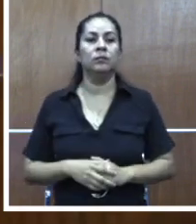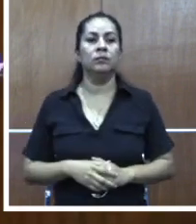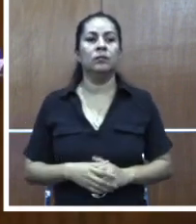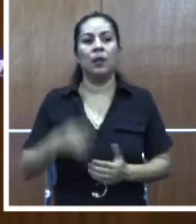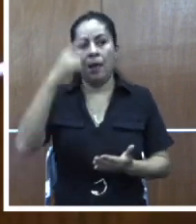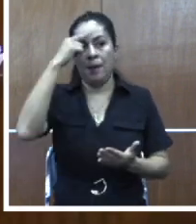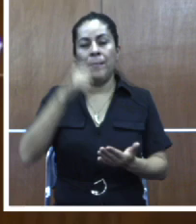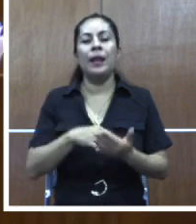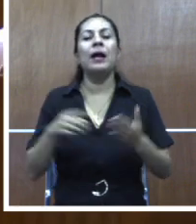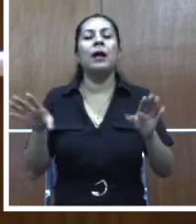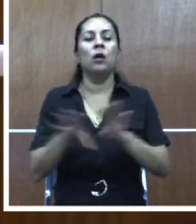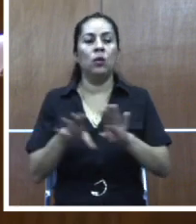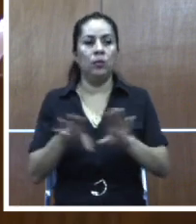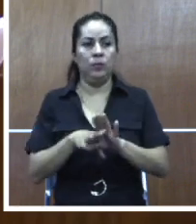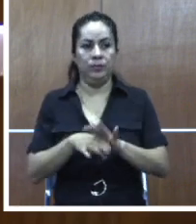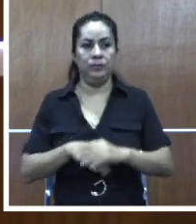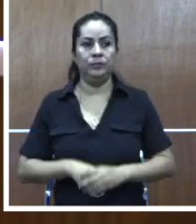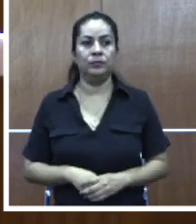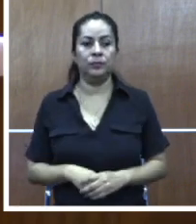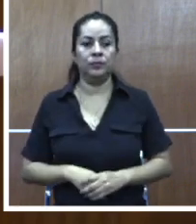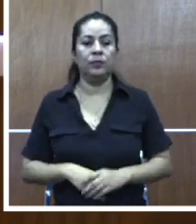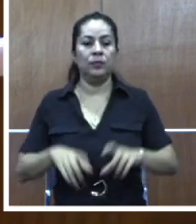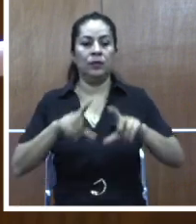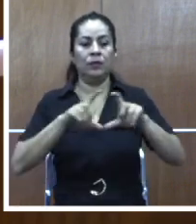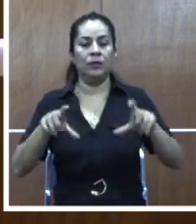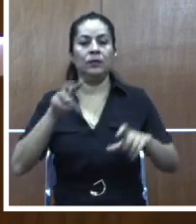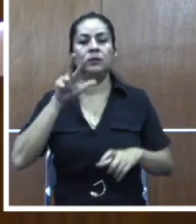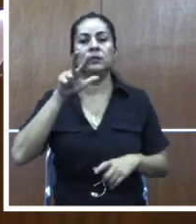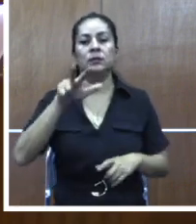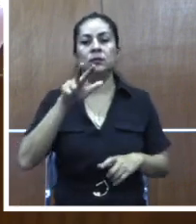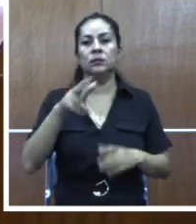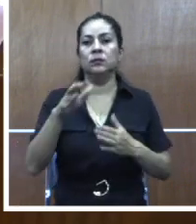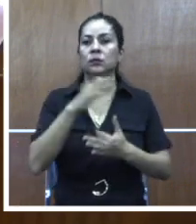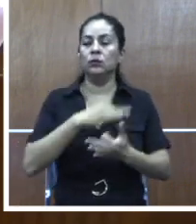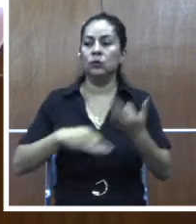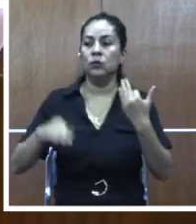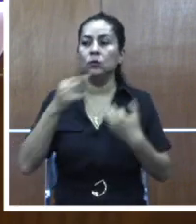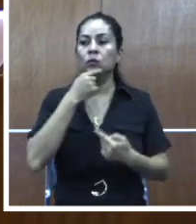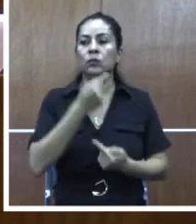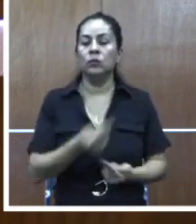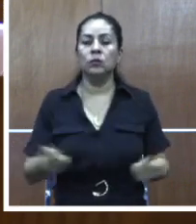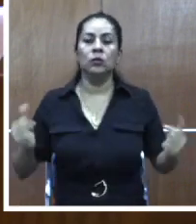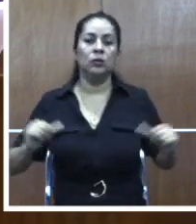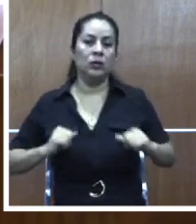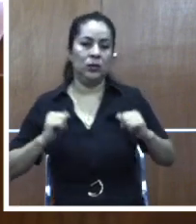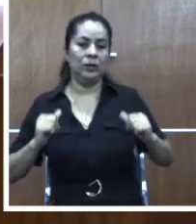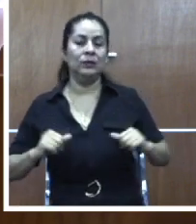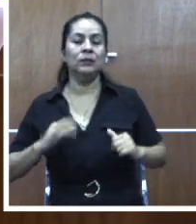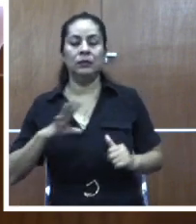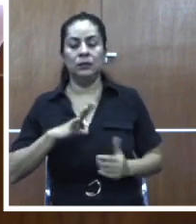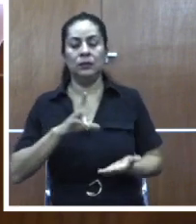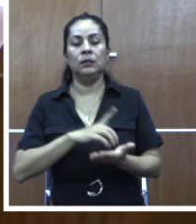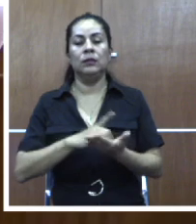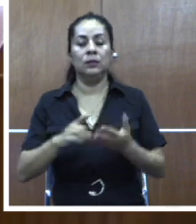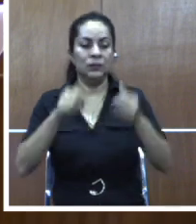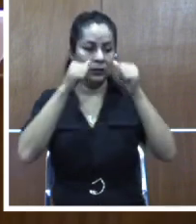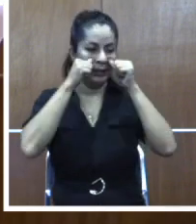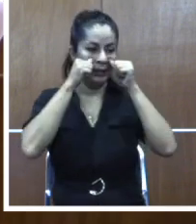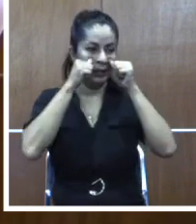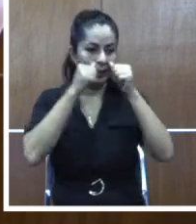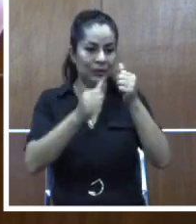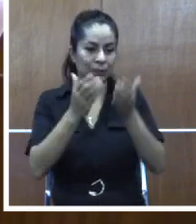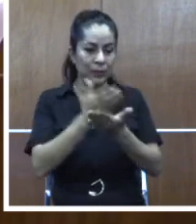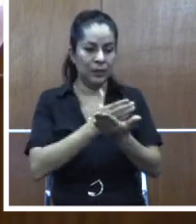para quedar como sigue. Fracción 18. Toda niña y todo niño y adolescente tiene derecho a la atención